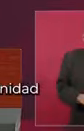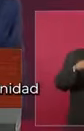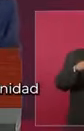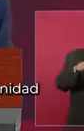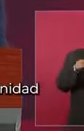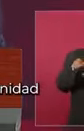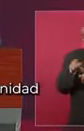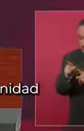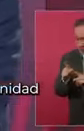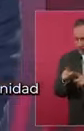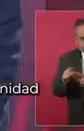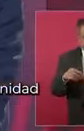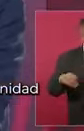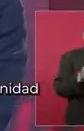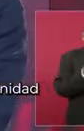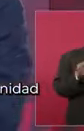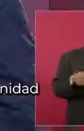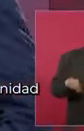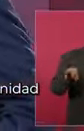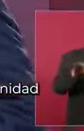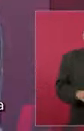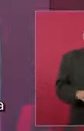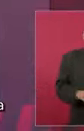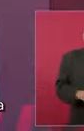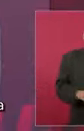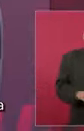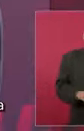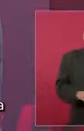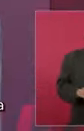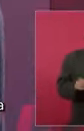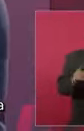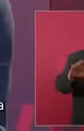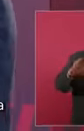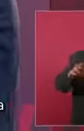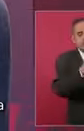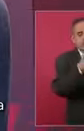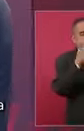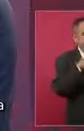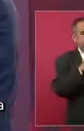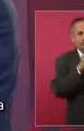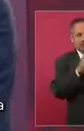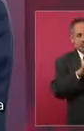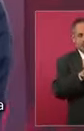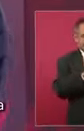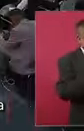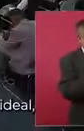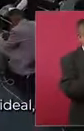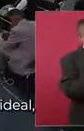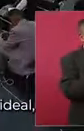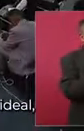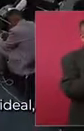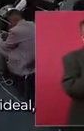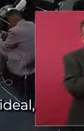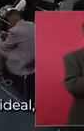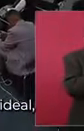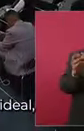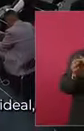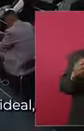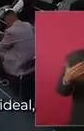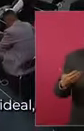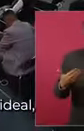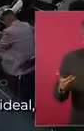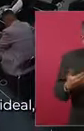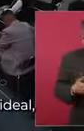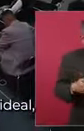Me parece que es importante la unidad, que el bloque conservador se una y que defiendan